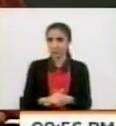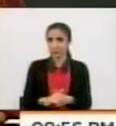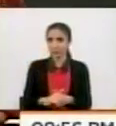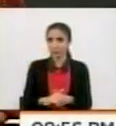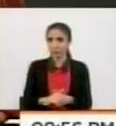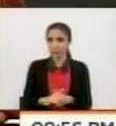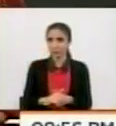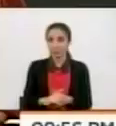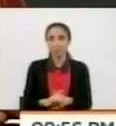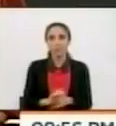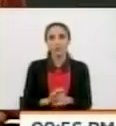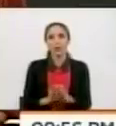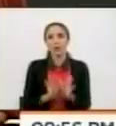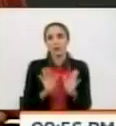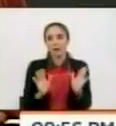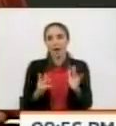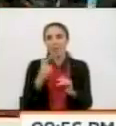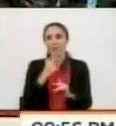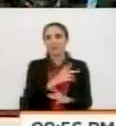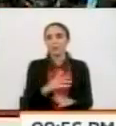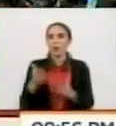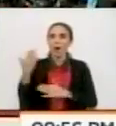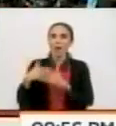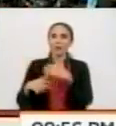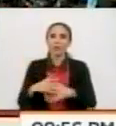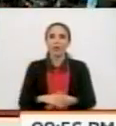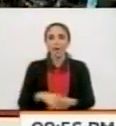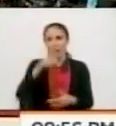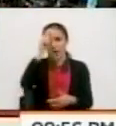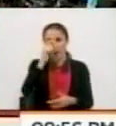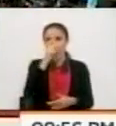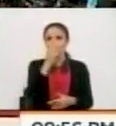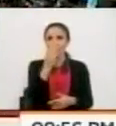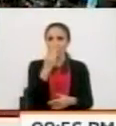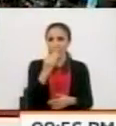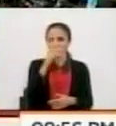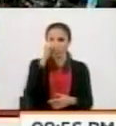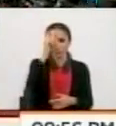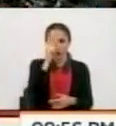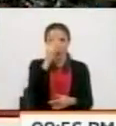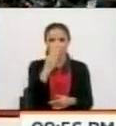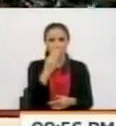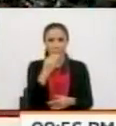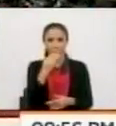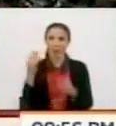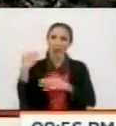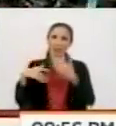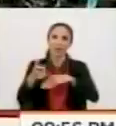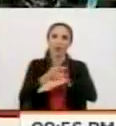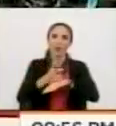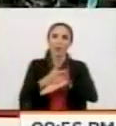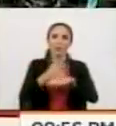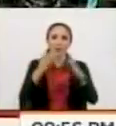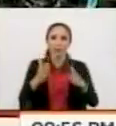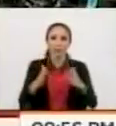Faltrum. Falsón, le dice. Faltrón. Faltrón. Henry Faltrum. Dice que eso de esos muchachos en